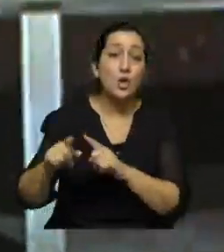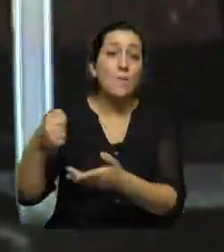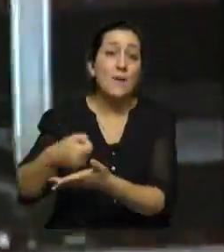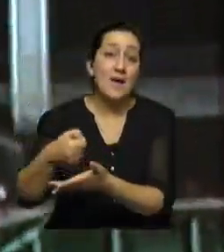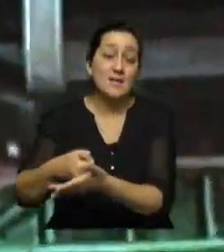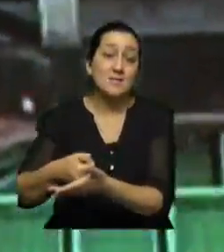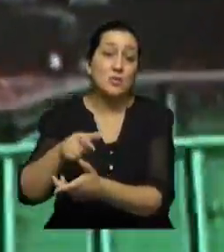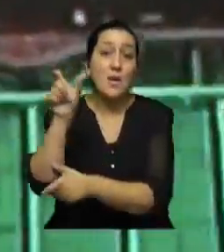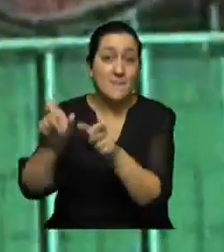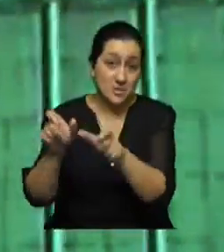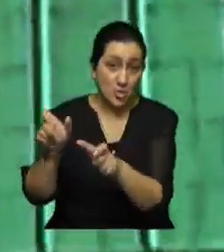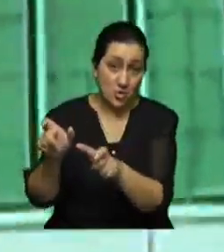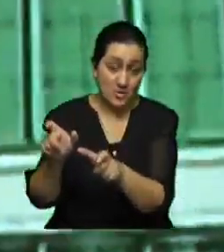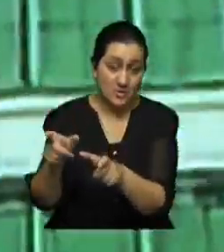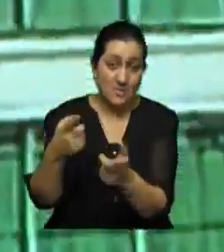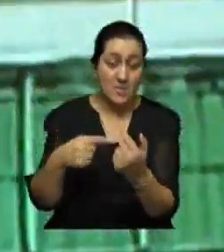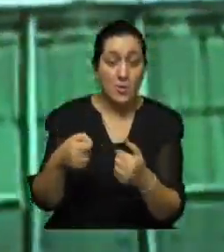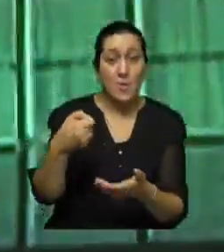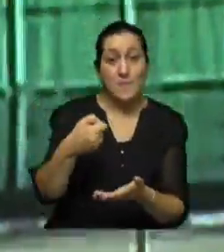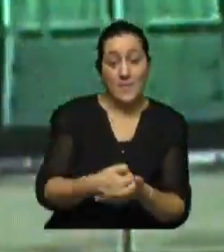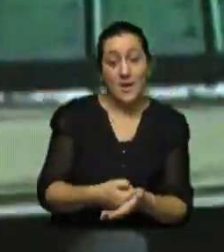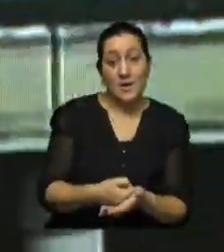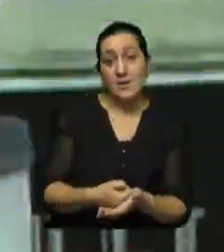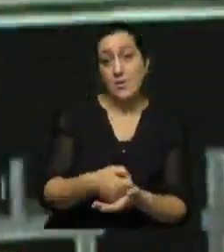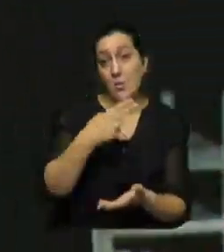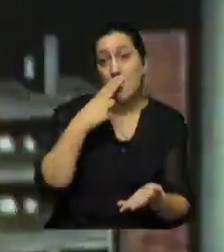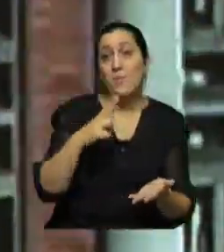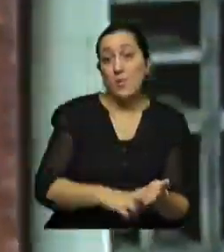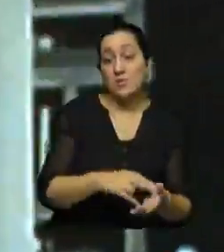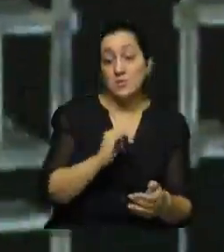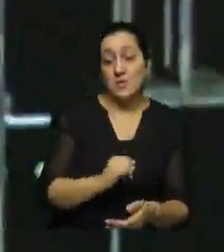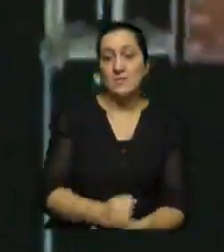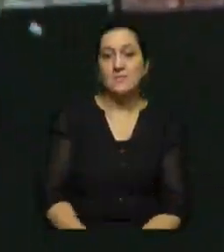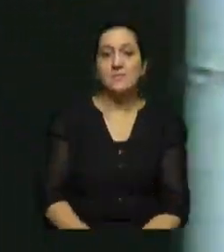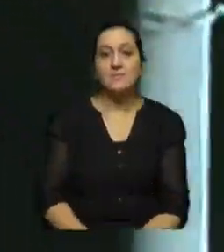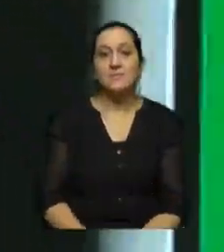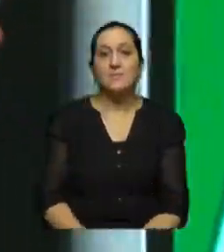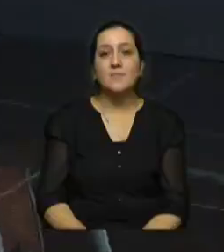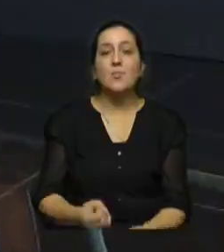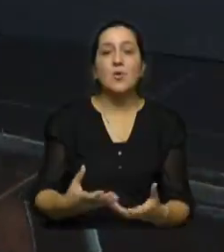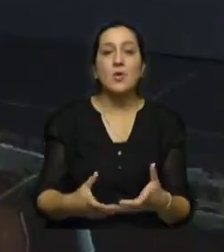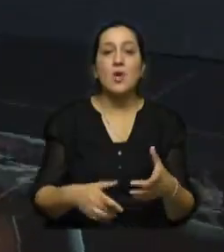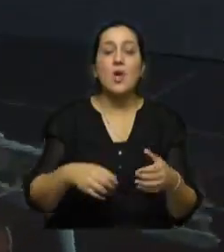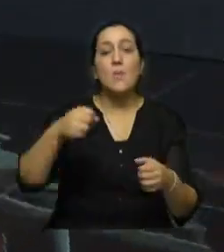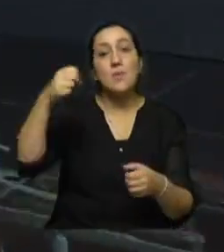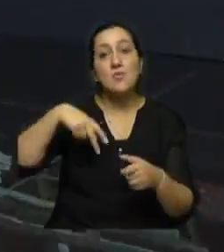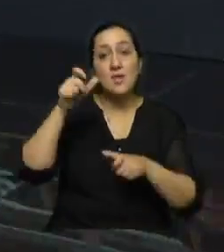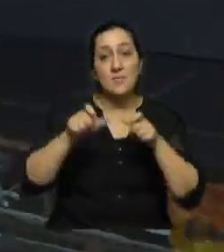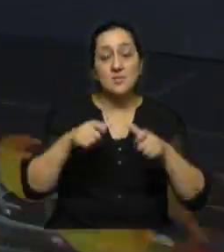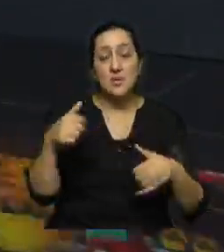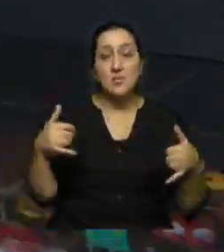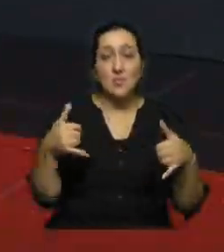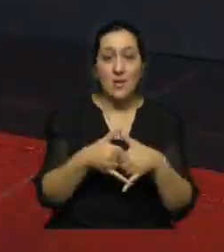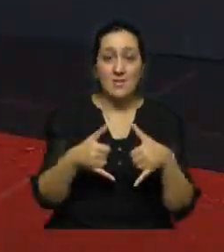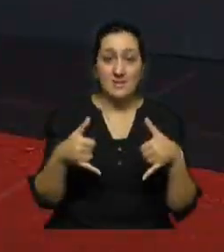a fuego, como la P, decían que había que grabar a fuego en el colchón. Señores, señores, tenemos la voz de la gente. Tenemos la voz